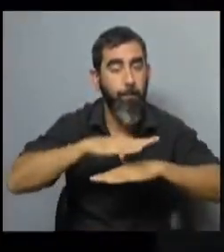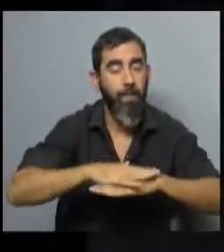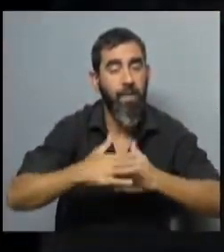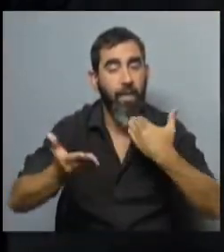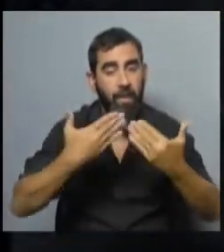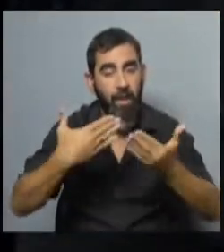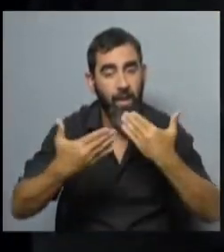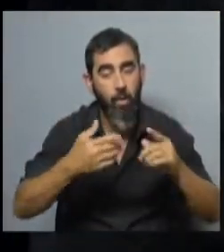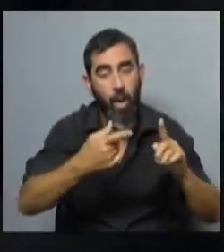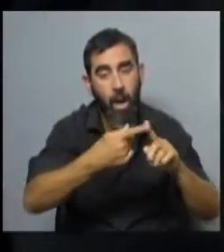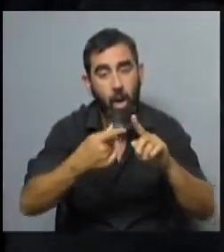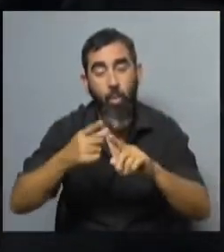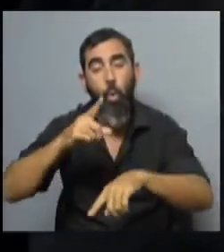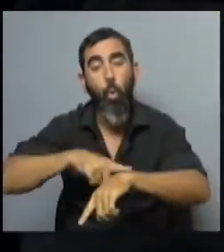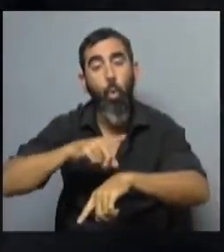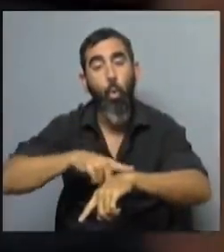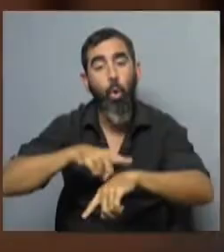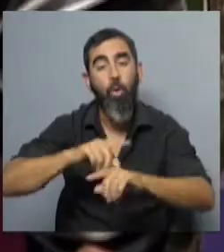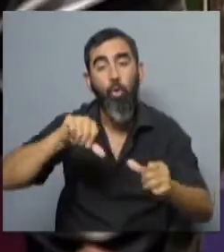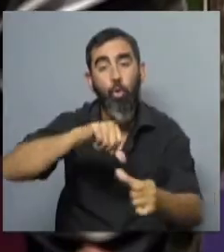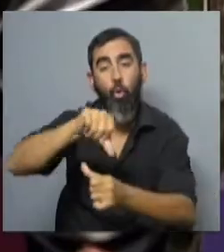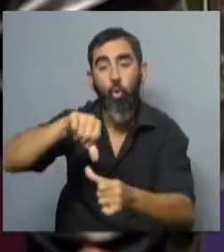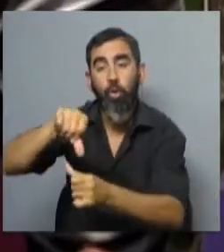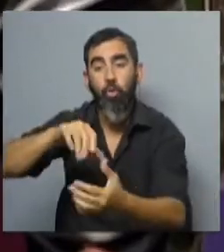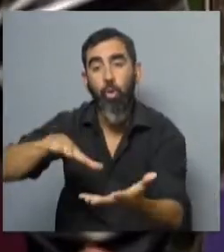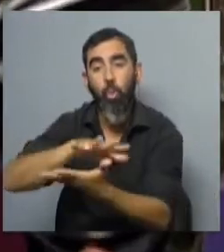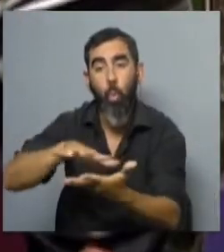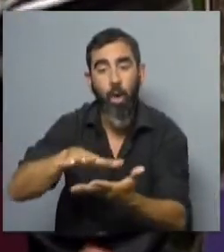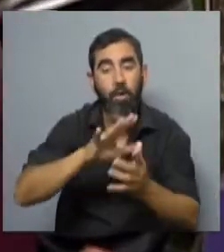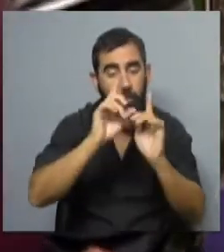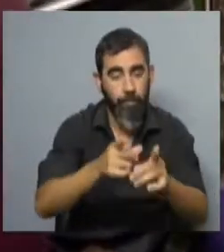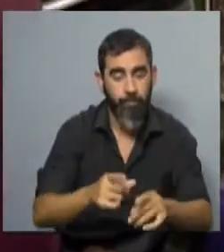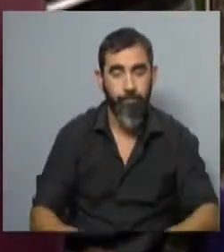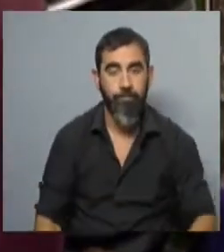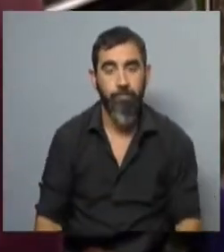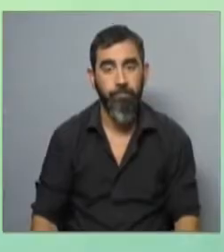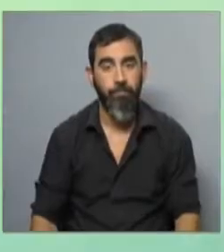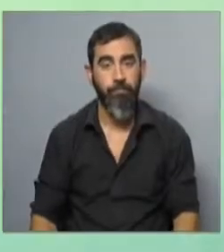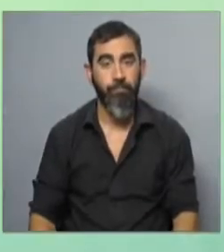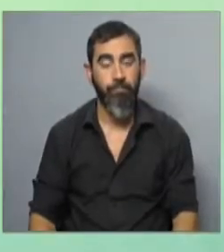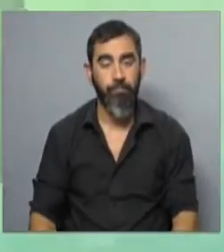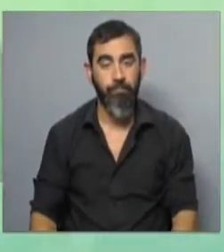diálogo para consensuar horarios y la rotación de los puntos de encuentro.